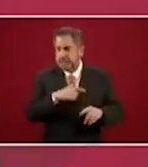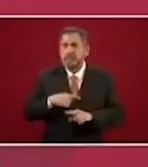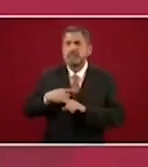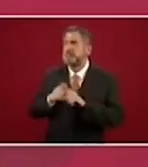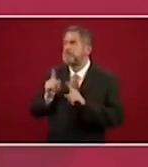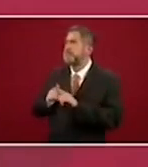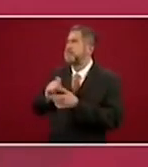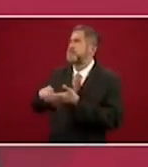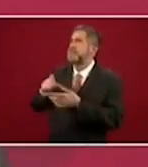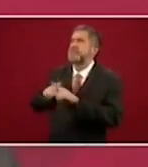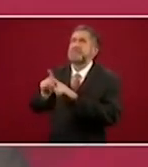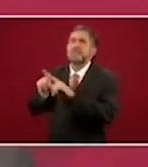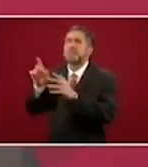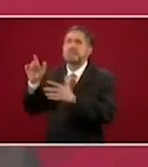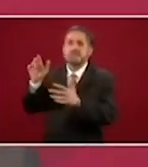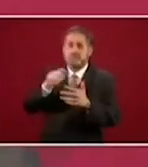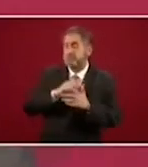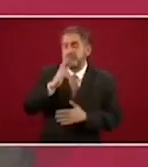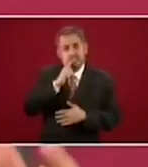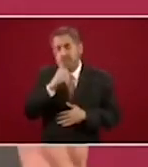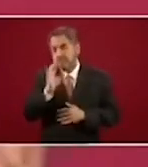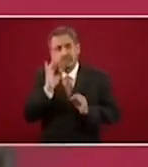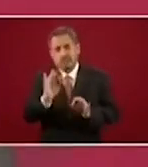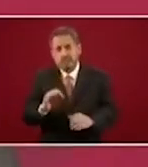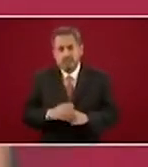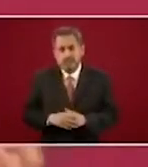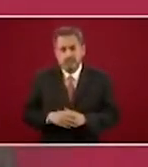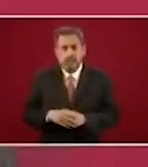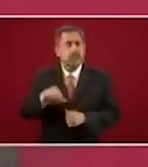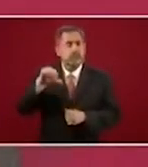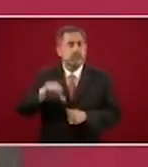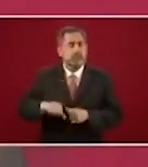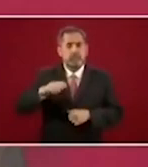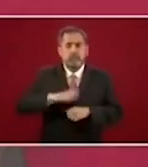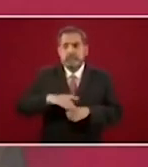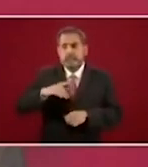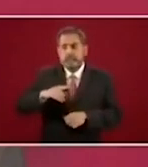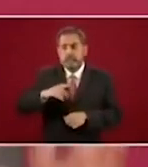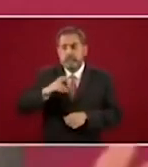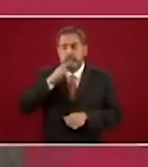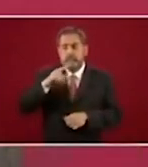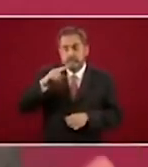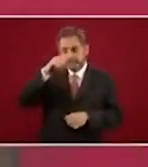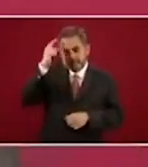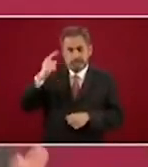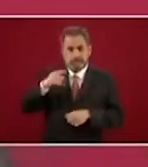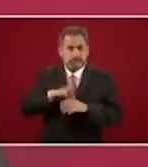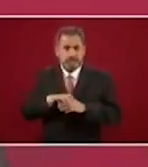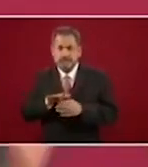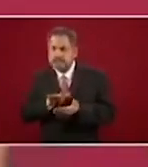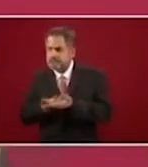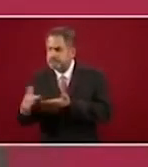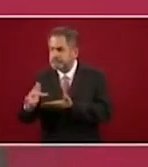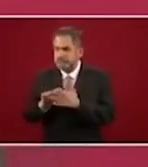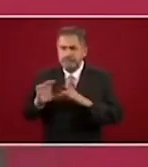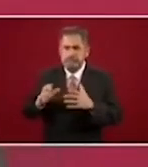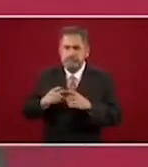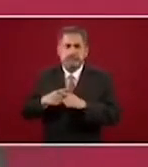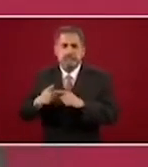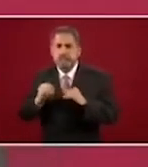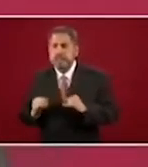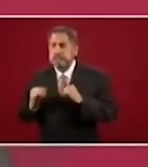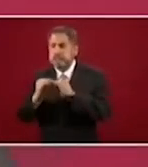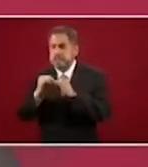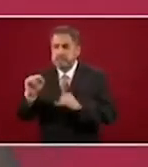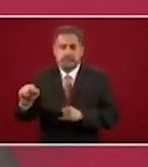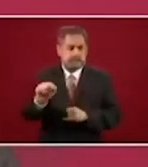ser más eficientes precisamente porque hoy existe un mecanismo de apoyo, de solidaridad entre las instituciones del